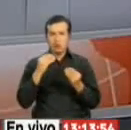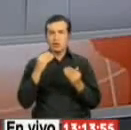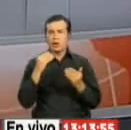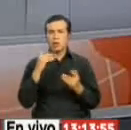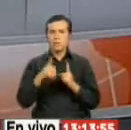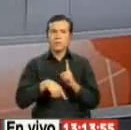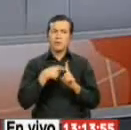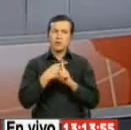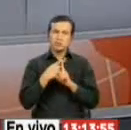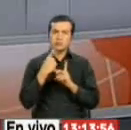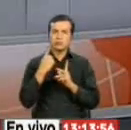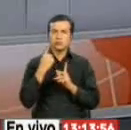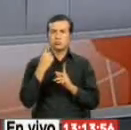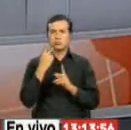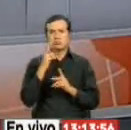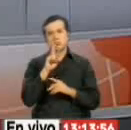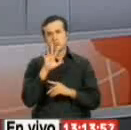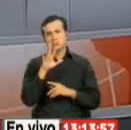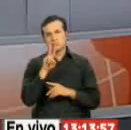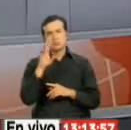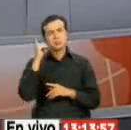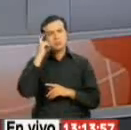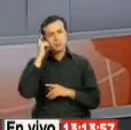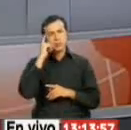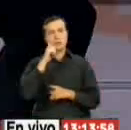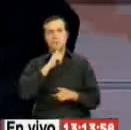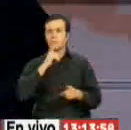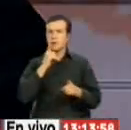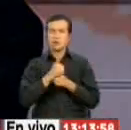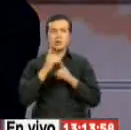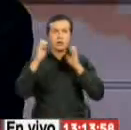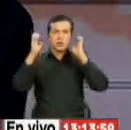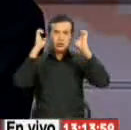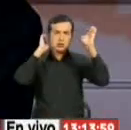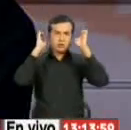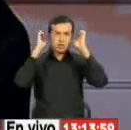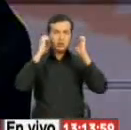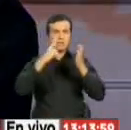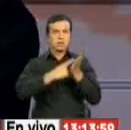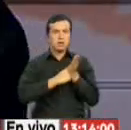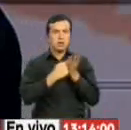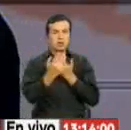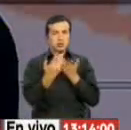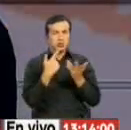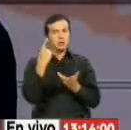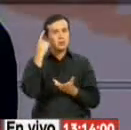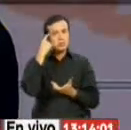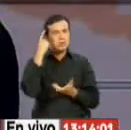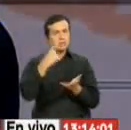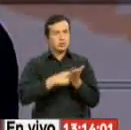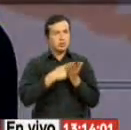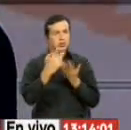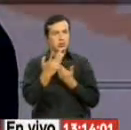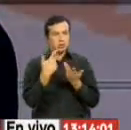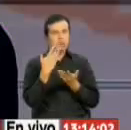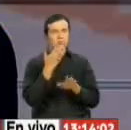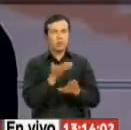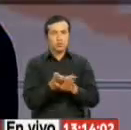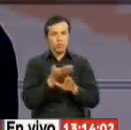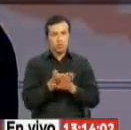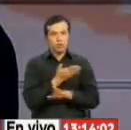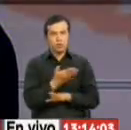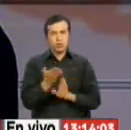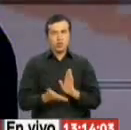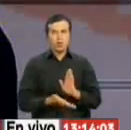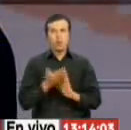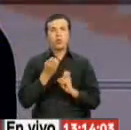menos guste a 100 dólares pero nosotros creemos por estrategia de negociación le estamos planteando el